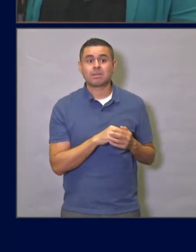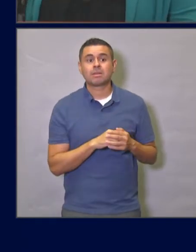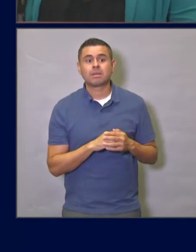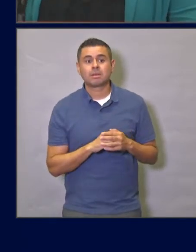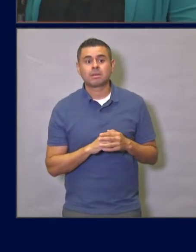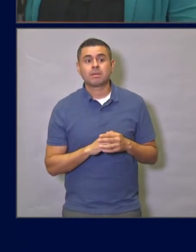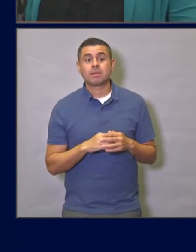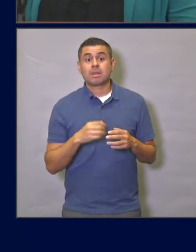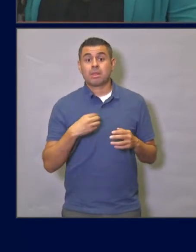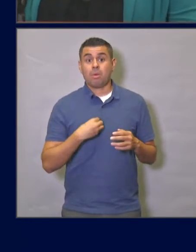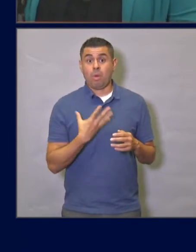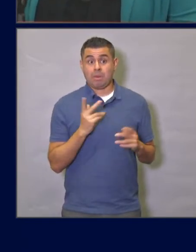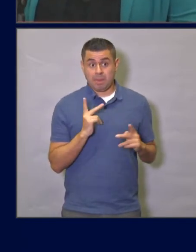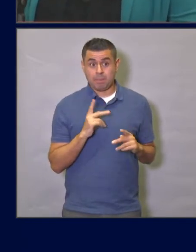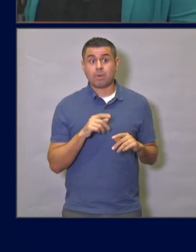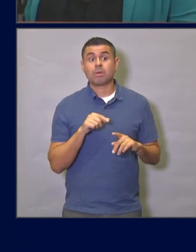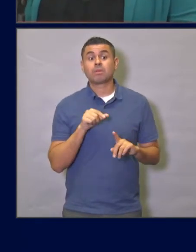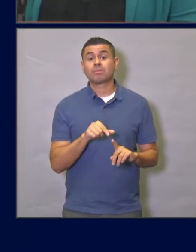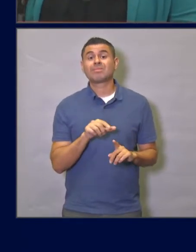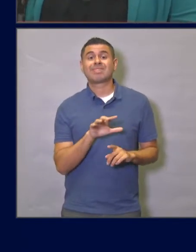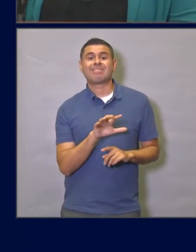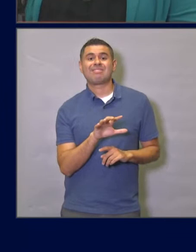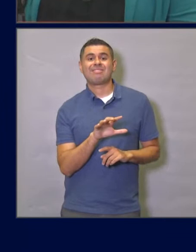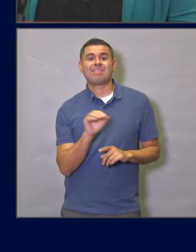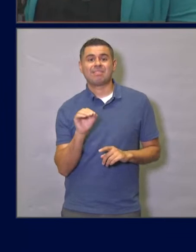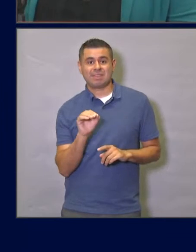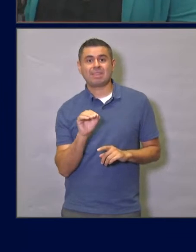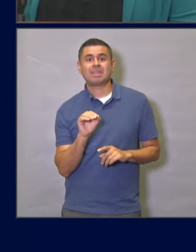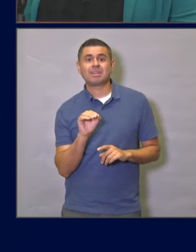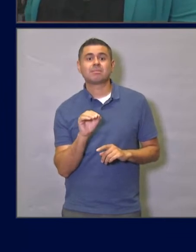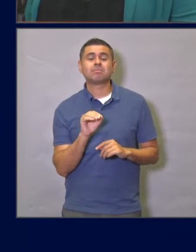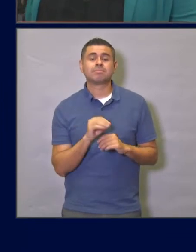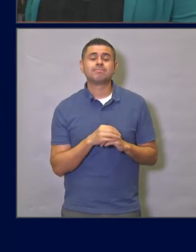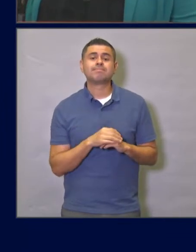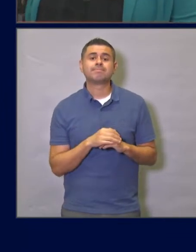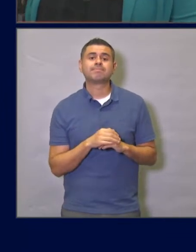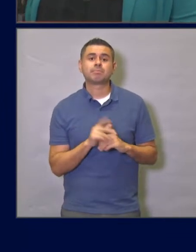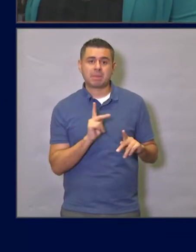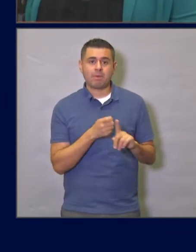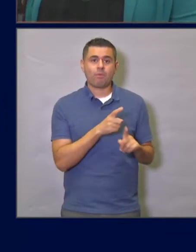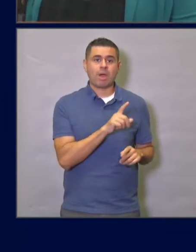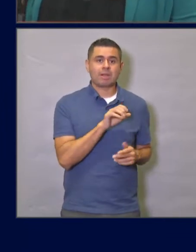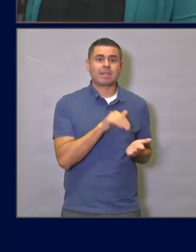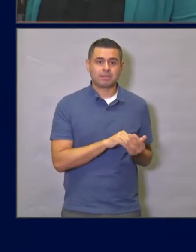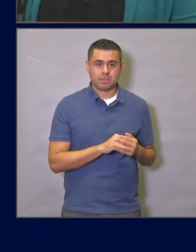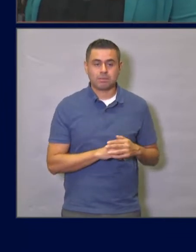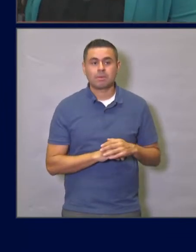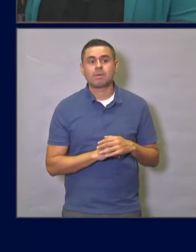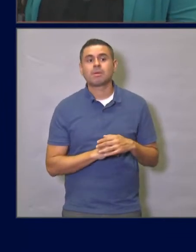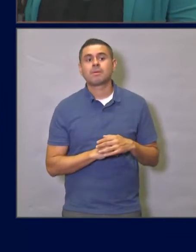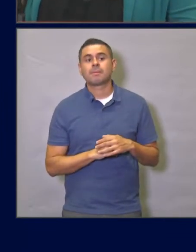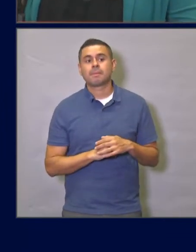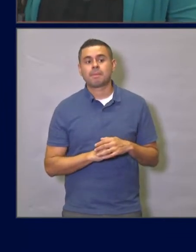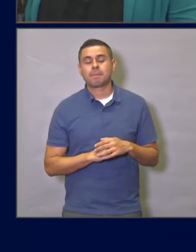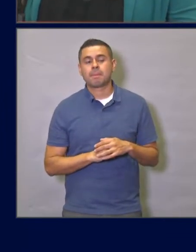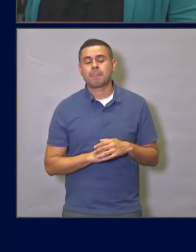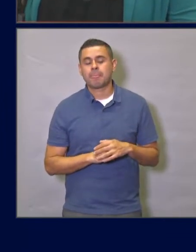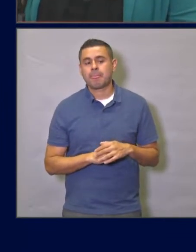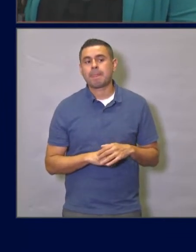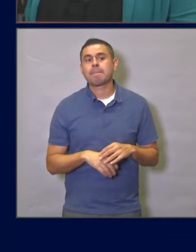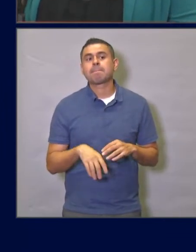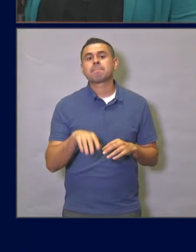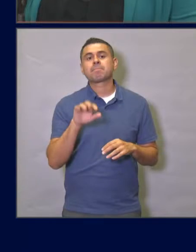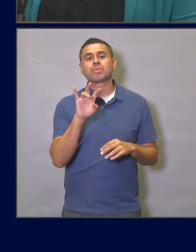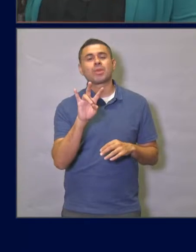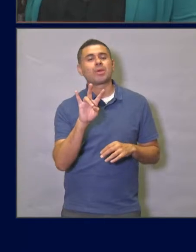línea anaranjada, de 50 casos por cada 100,000 personas. Además, fue mayor que el de los 37 casos diarios